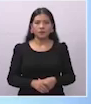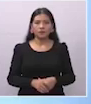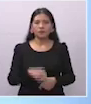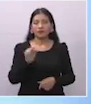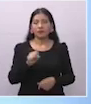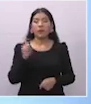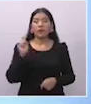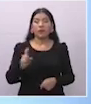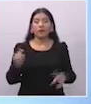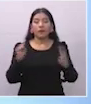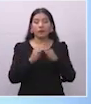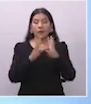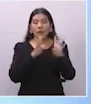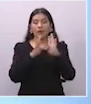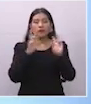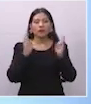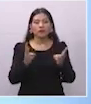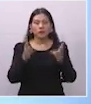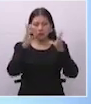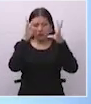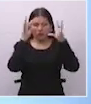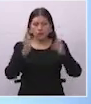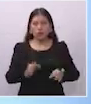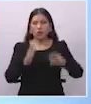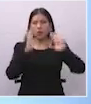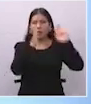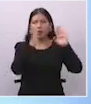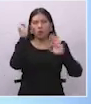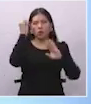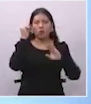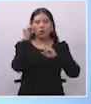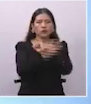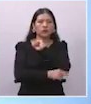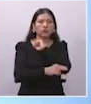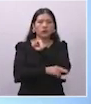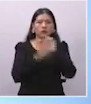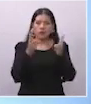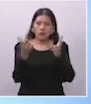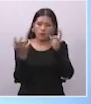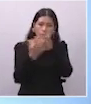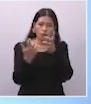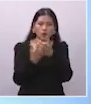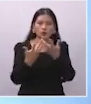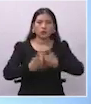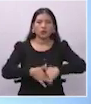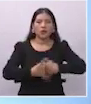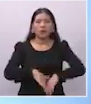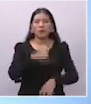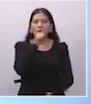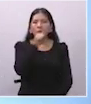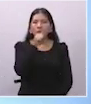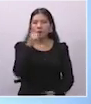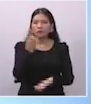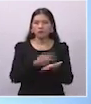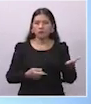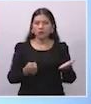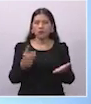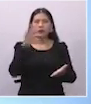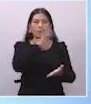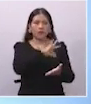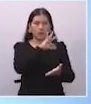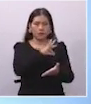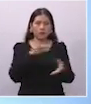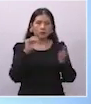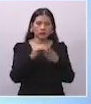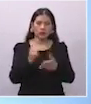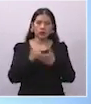Tenemos que hablar ahora de las medidas asumidas por el gobierno nacional en coordinación con empresarios privados. Esto para potenciar el flujo